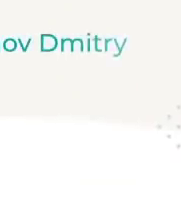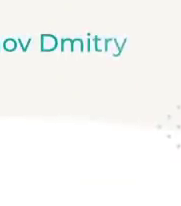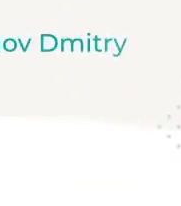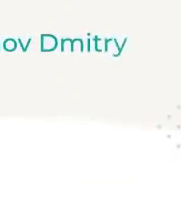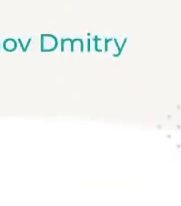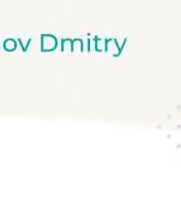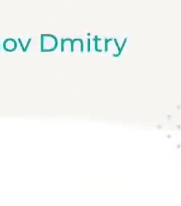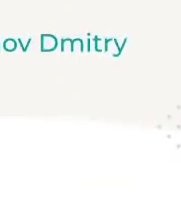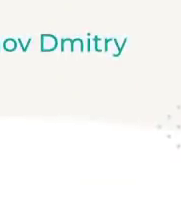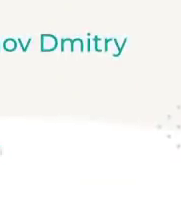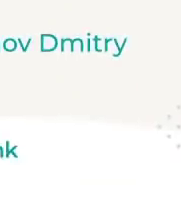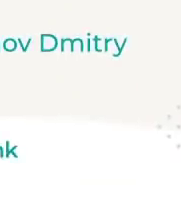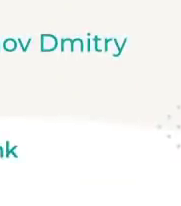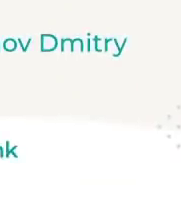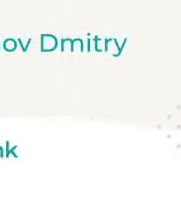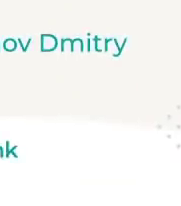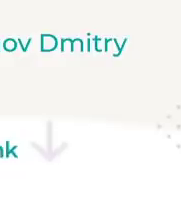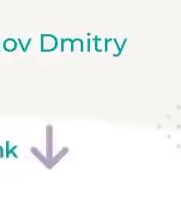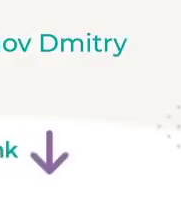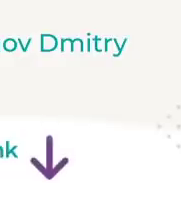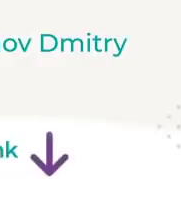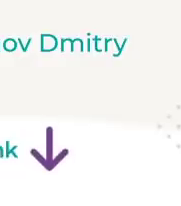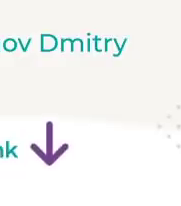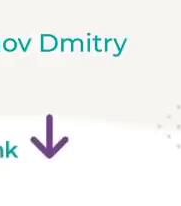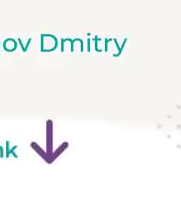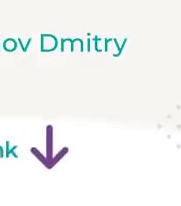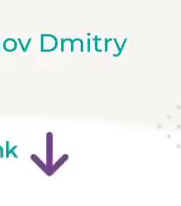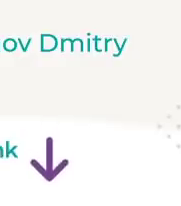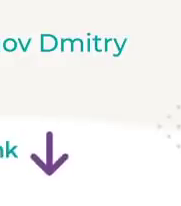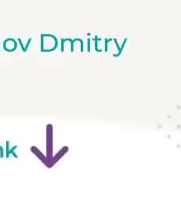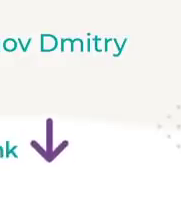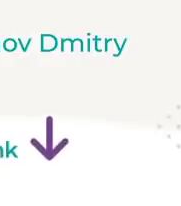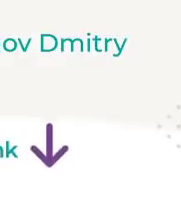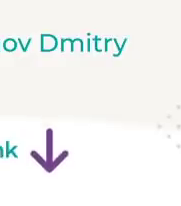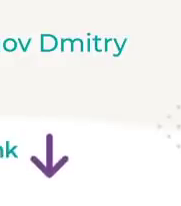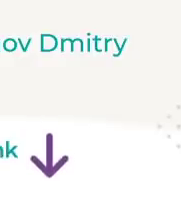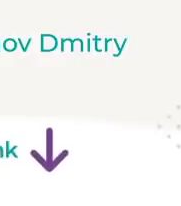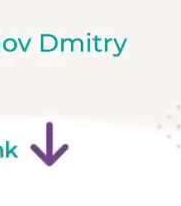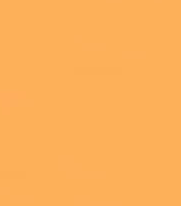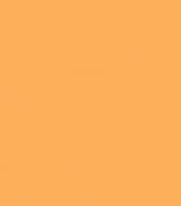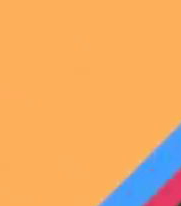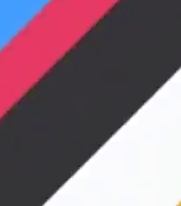Para ver este video, encuentra el link aquí abajo en la descripción.